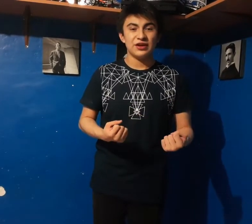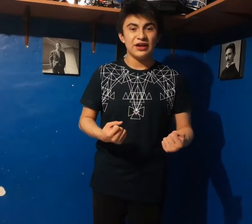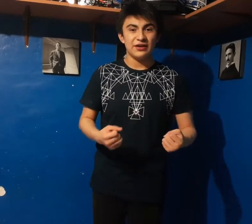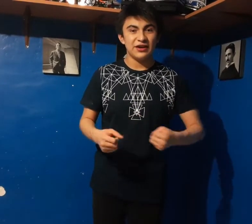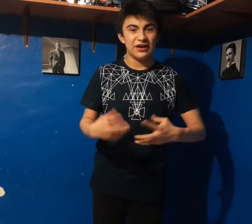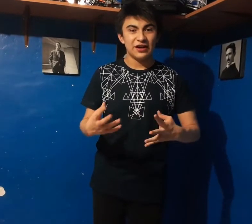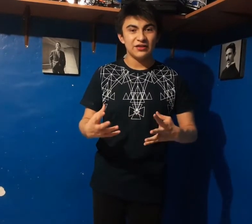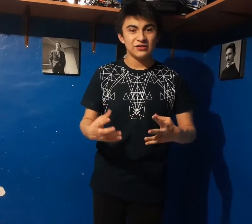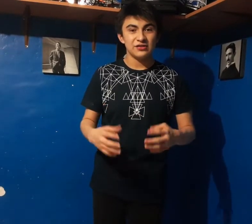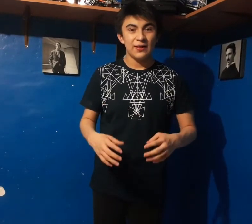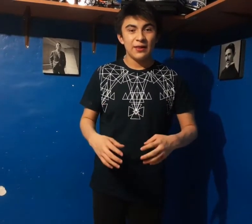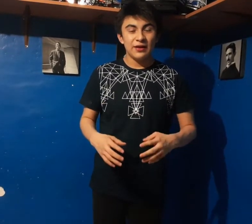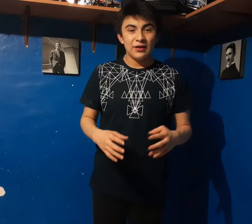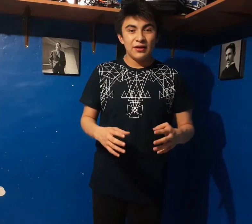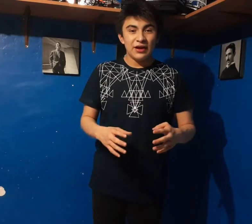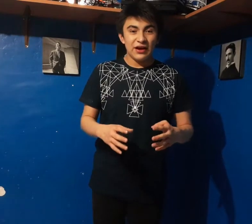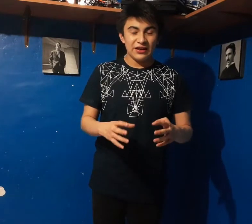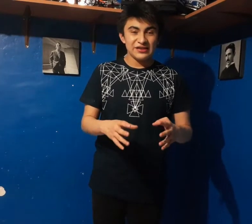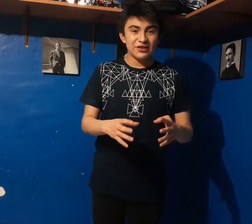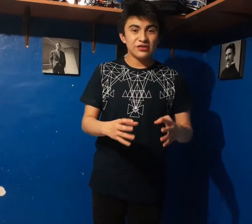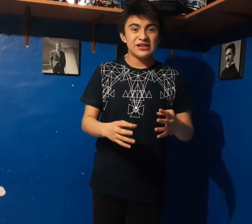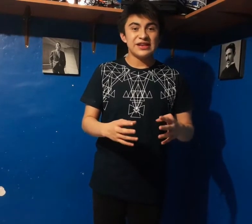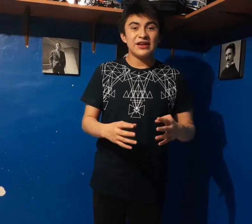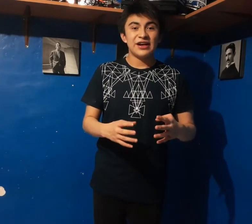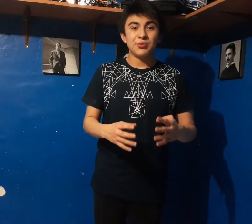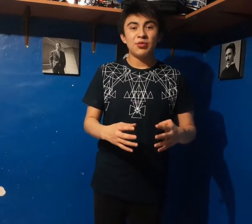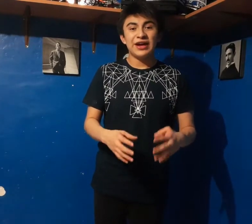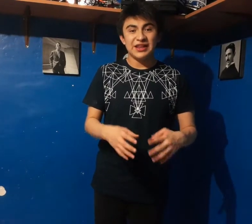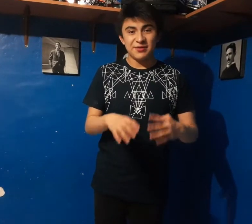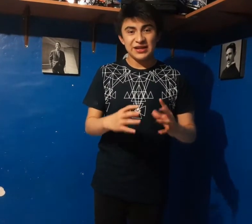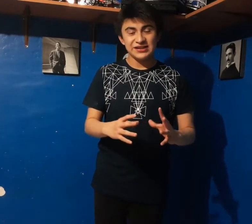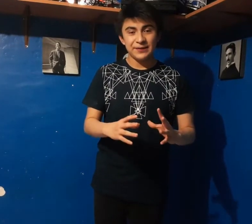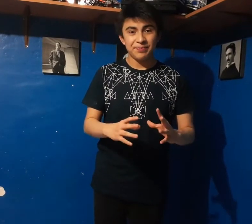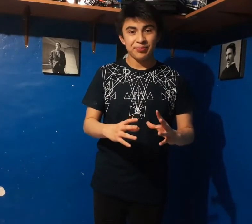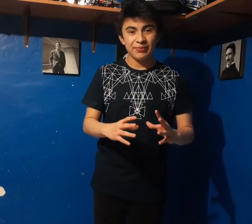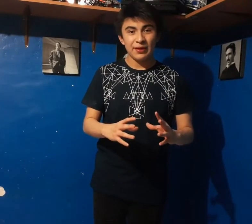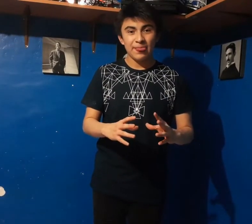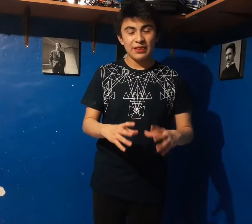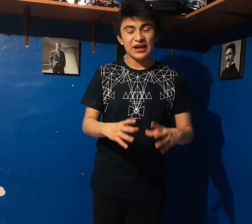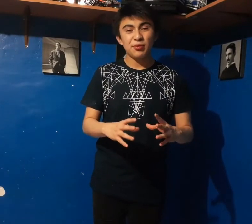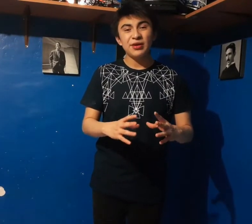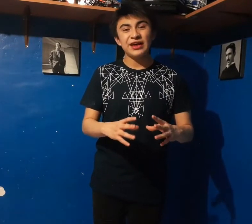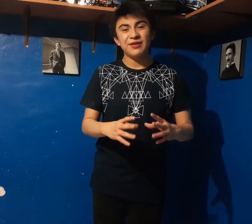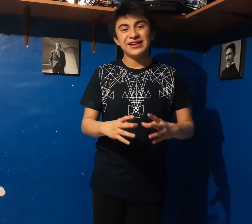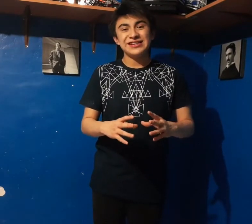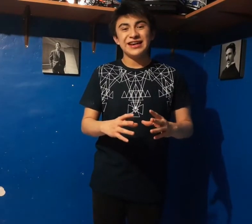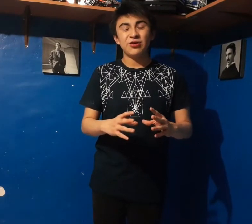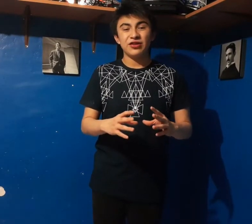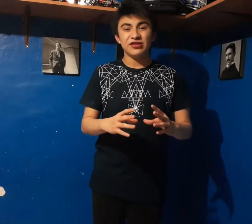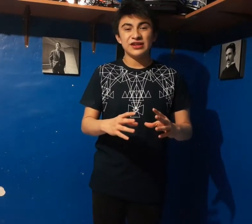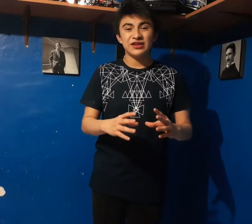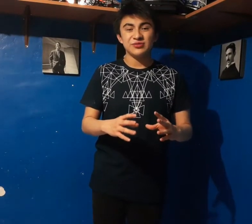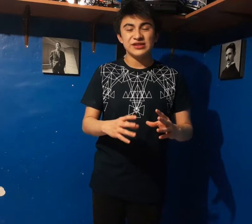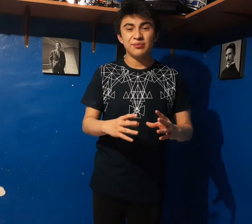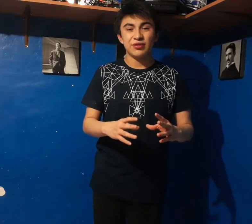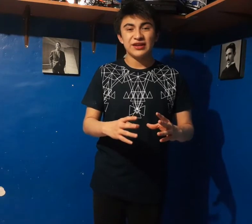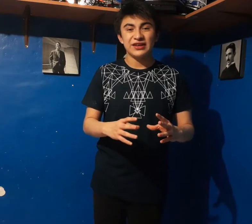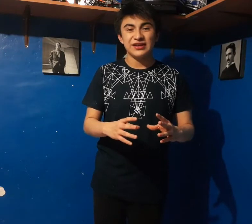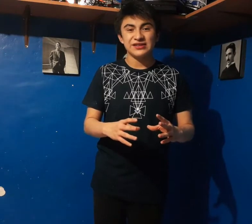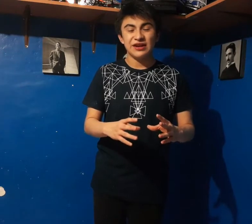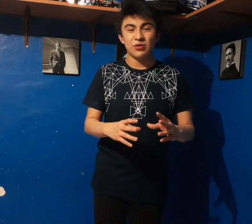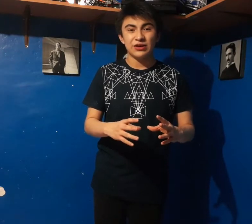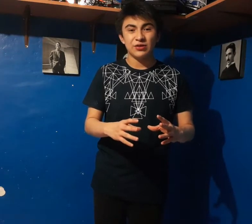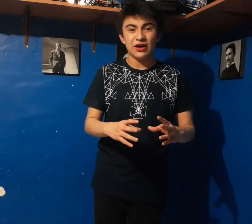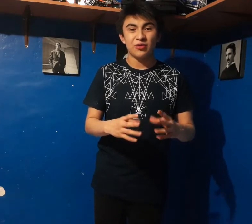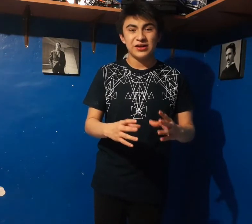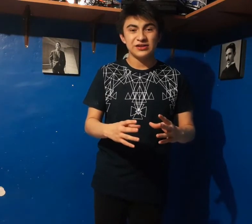conocemos hoy en día. Eran reinos. En ese entonces estaba la República de Venecia. La República de Venecia era uno de los centros más